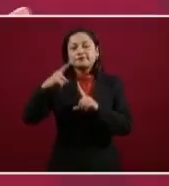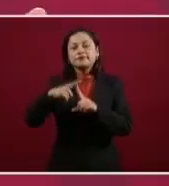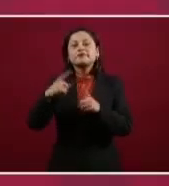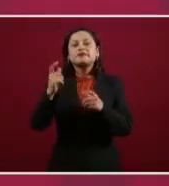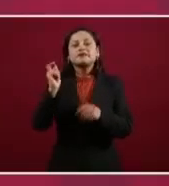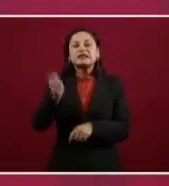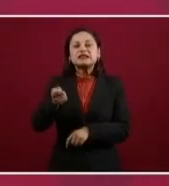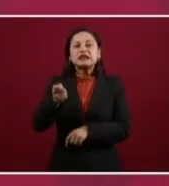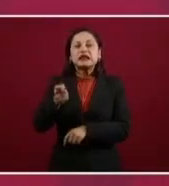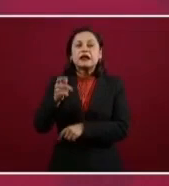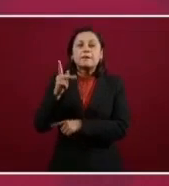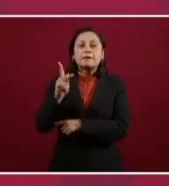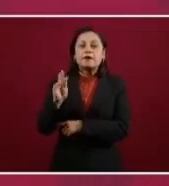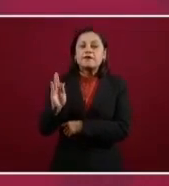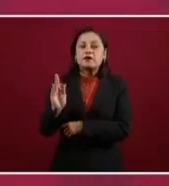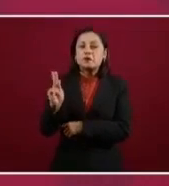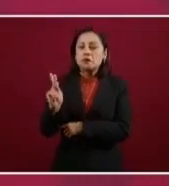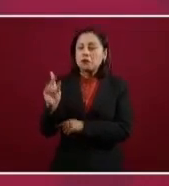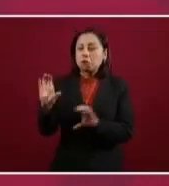federal